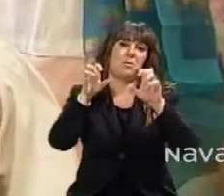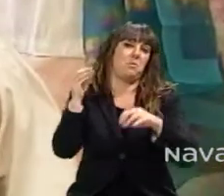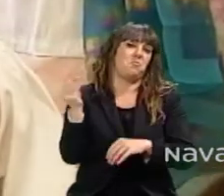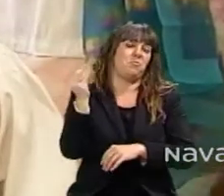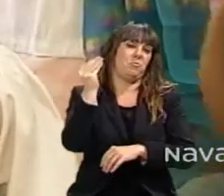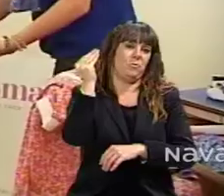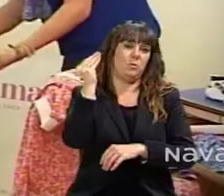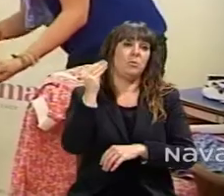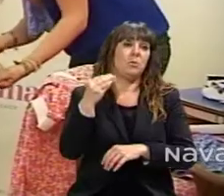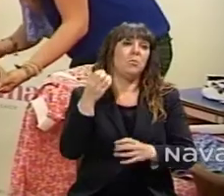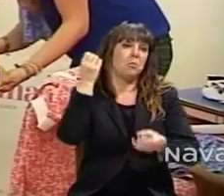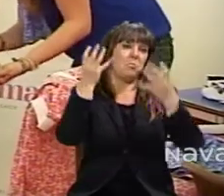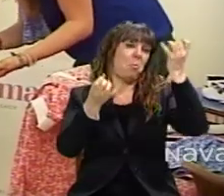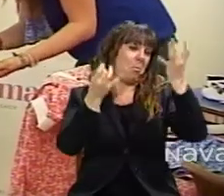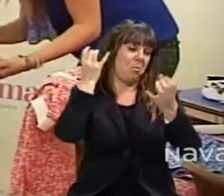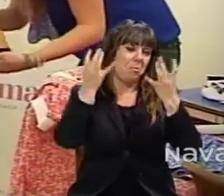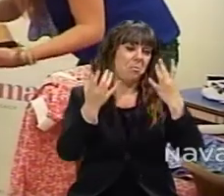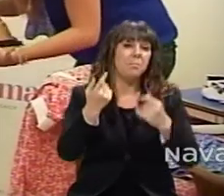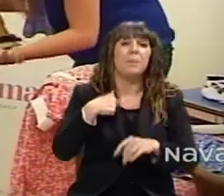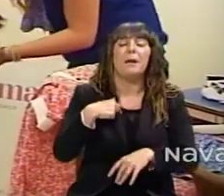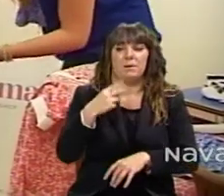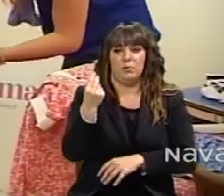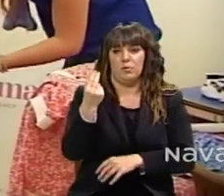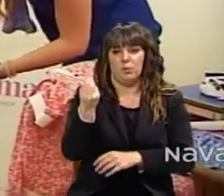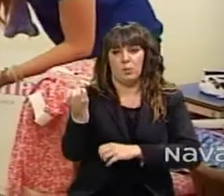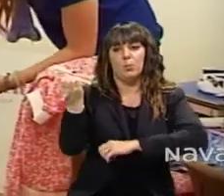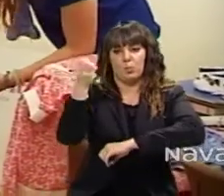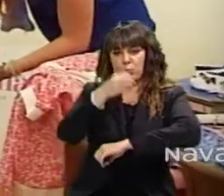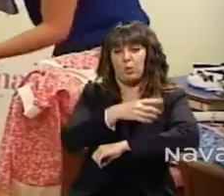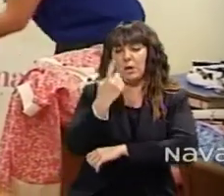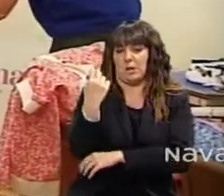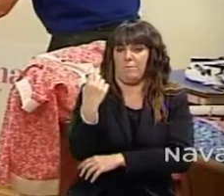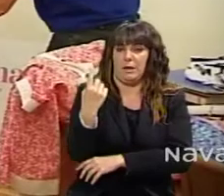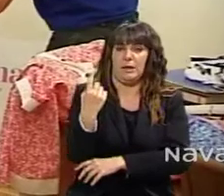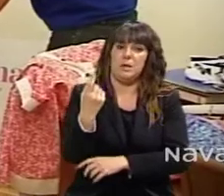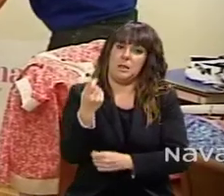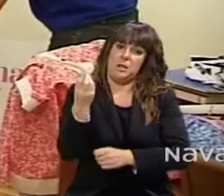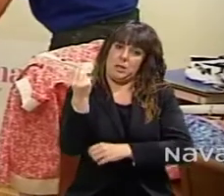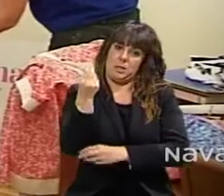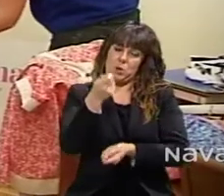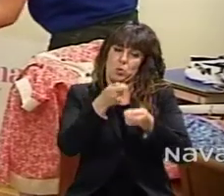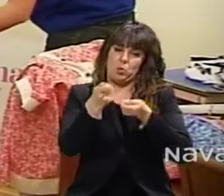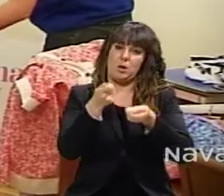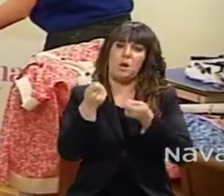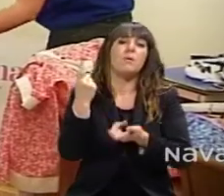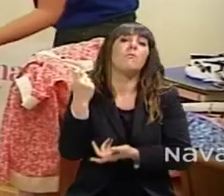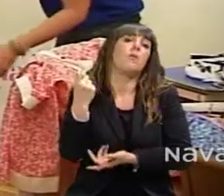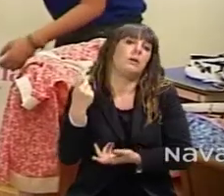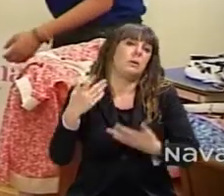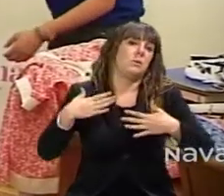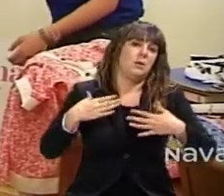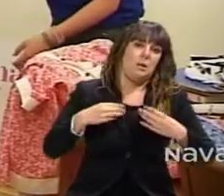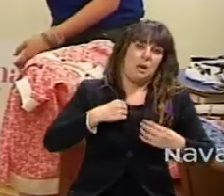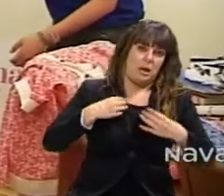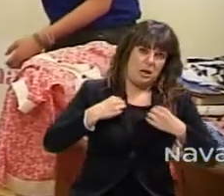Entonces pues bueno hay un riesgo porque efectivamente hemos tenido que hacer una inversión. Intentamos controlar los gastos porque todo cuesta dinero, entonces pues lo miramos